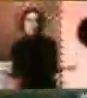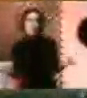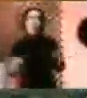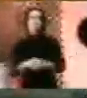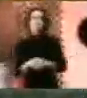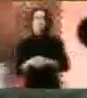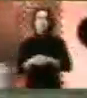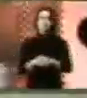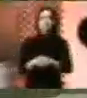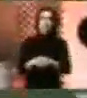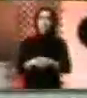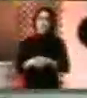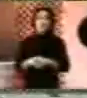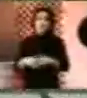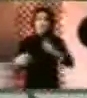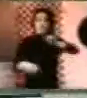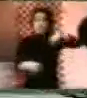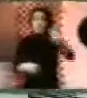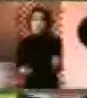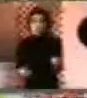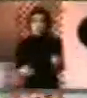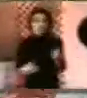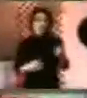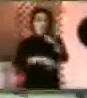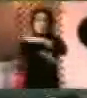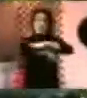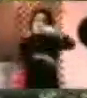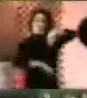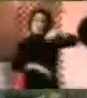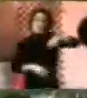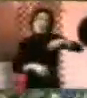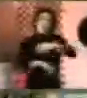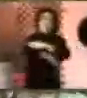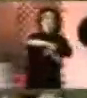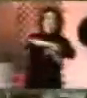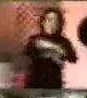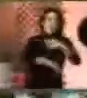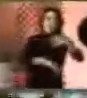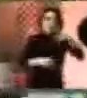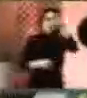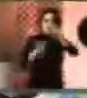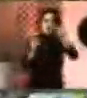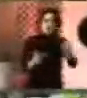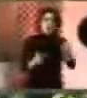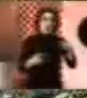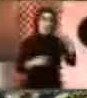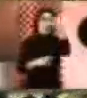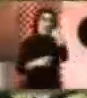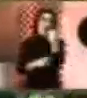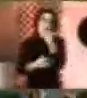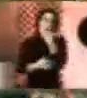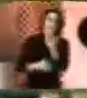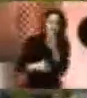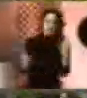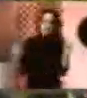muertos. Y luego aparecen los ministros con la cara desolada para su madre consolar.